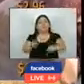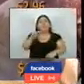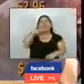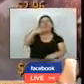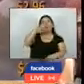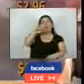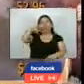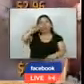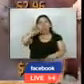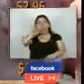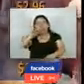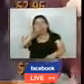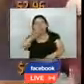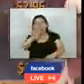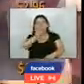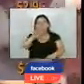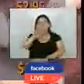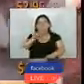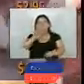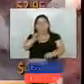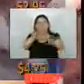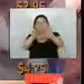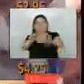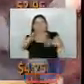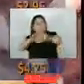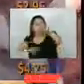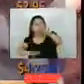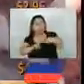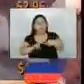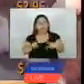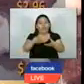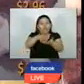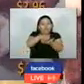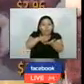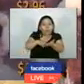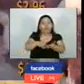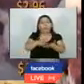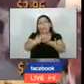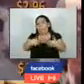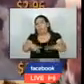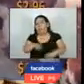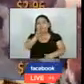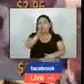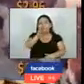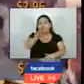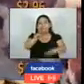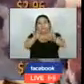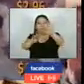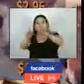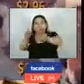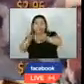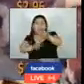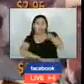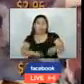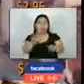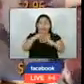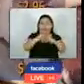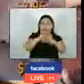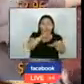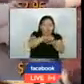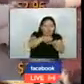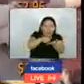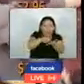la choquezuela, 4 dólares con 17, molida corriente, 2.96, molida